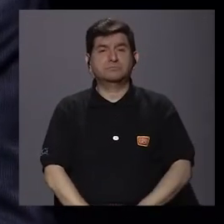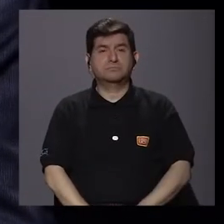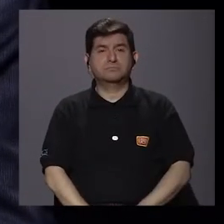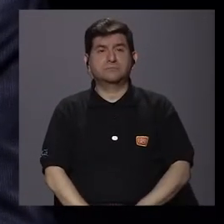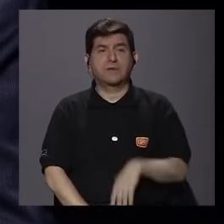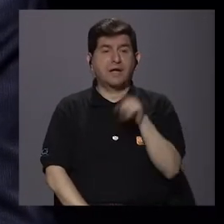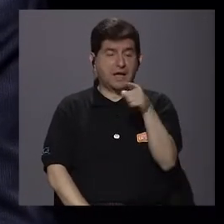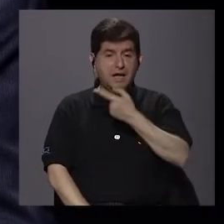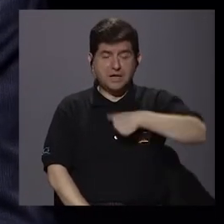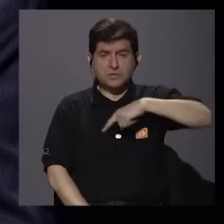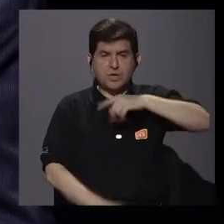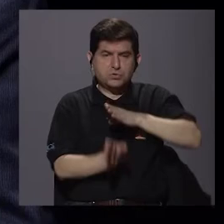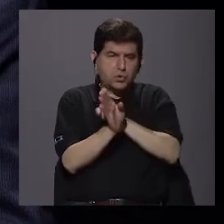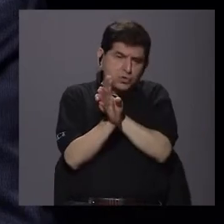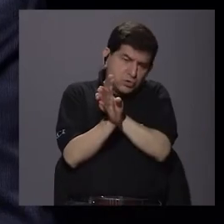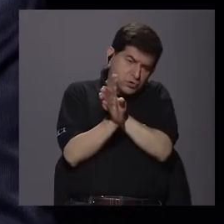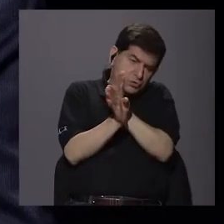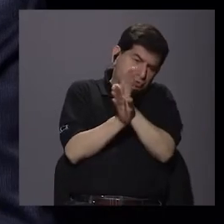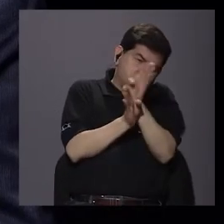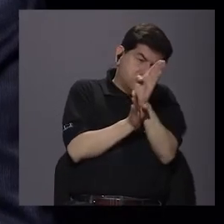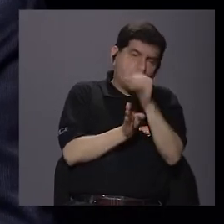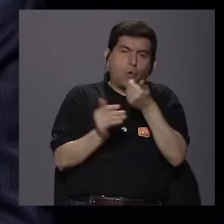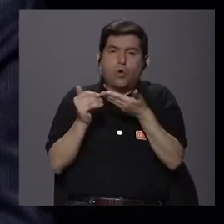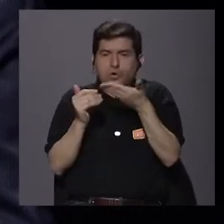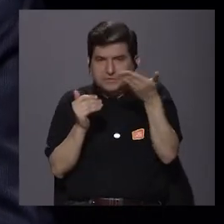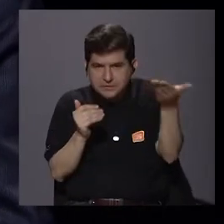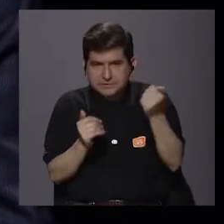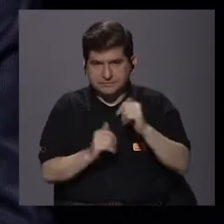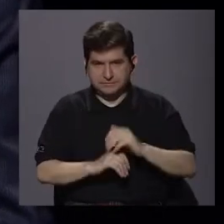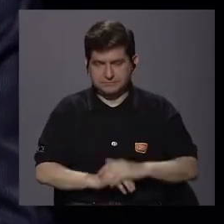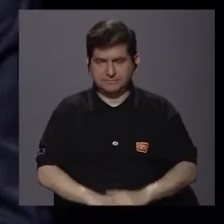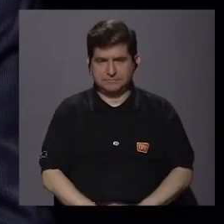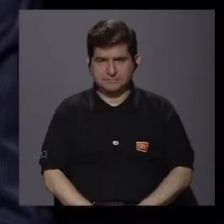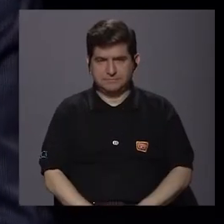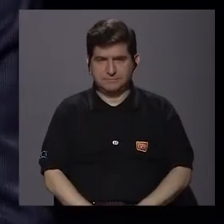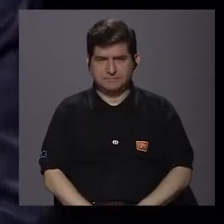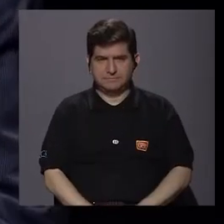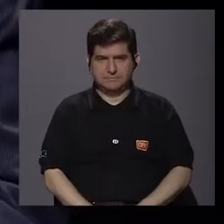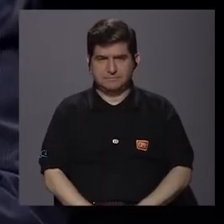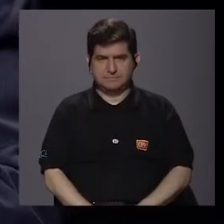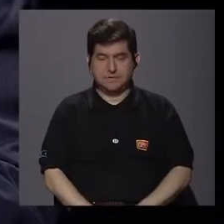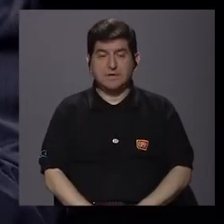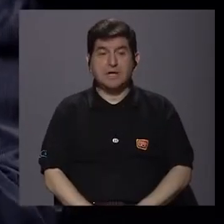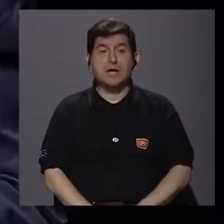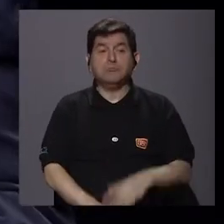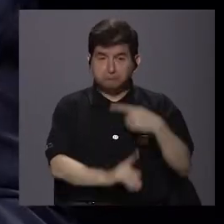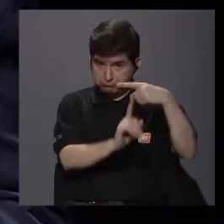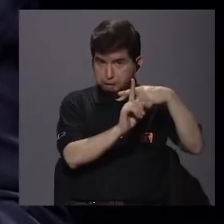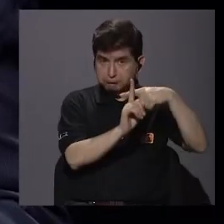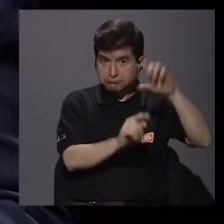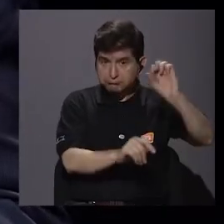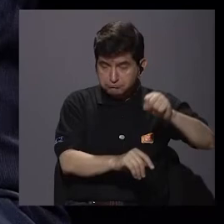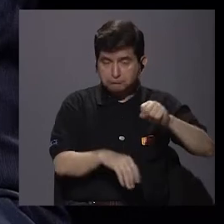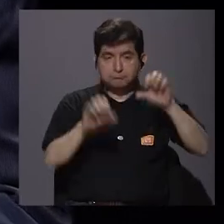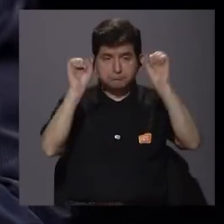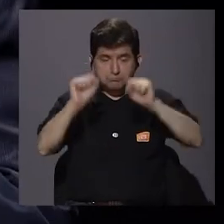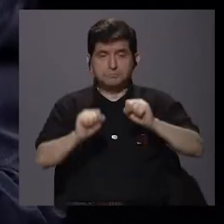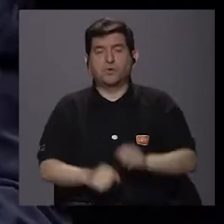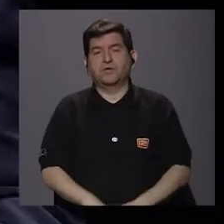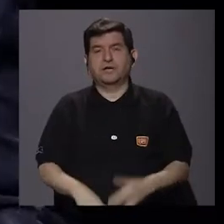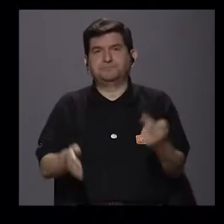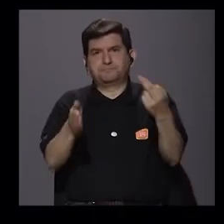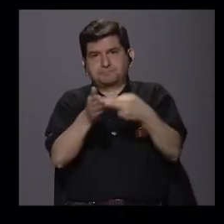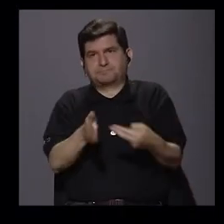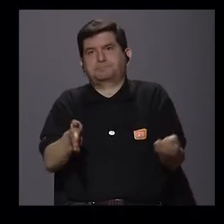eso nos está desviando de otros asuntos que son muy positivos y que podrían redundar